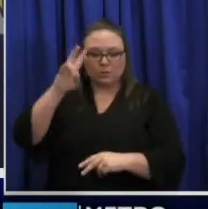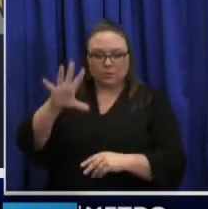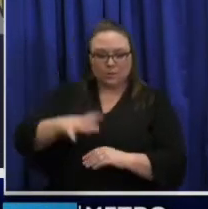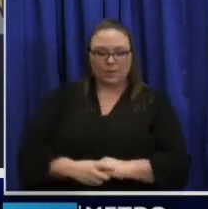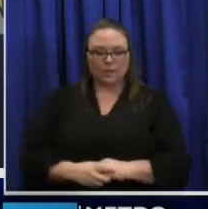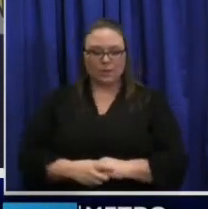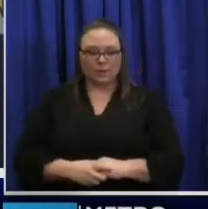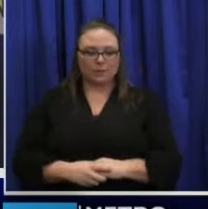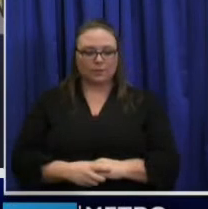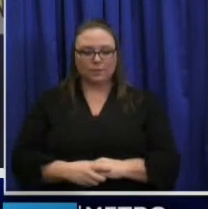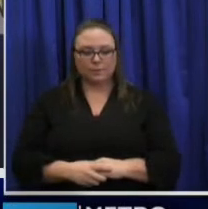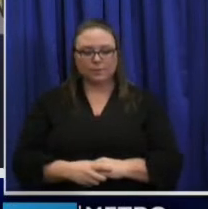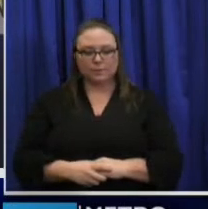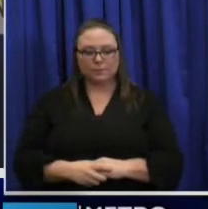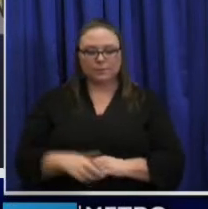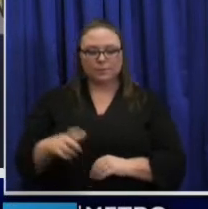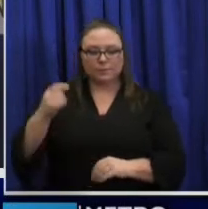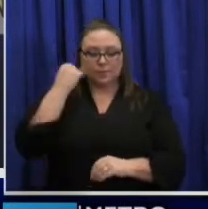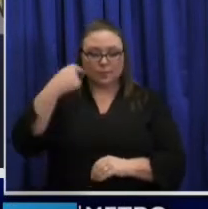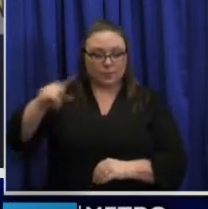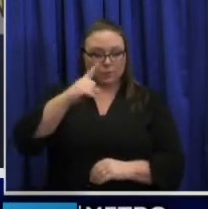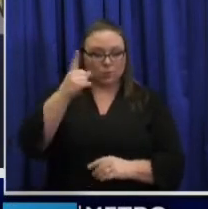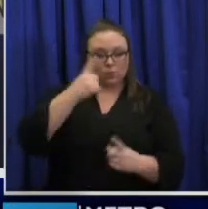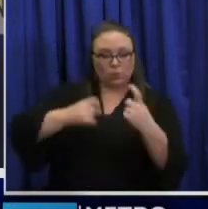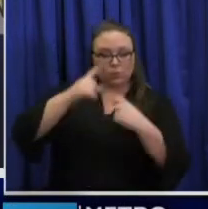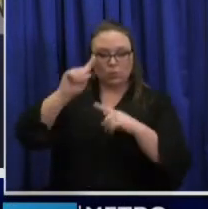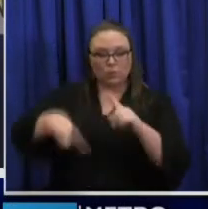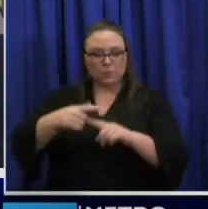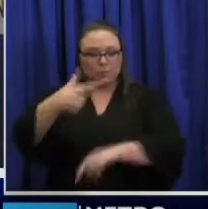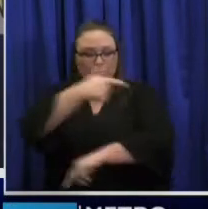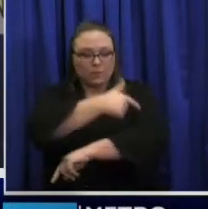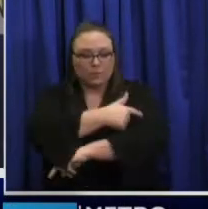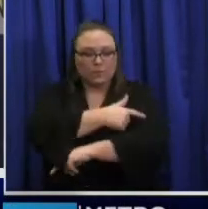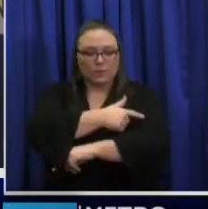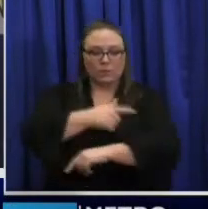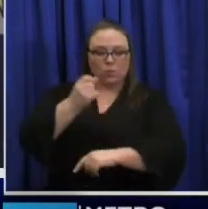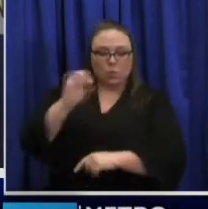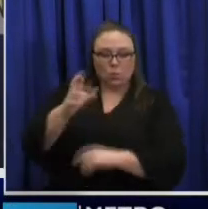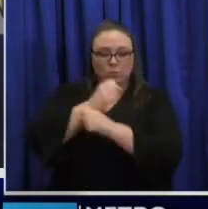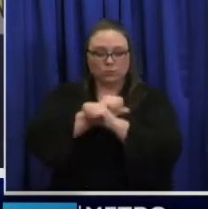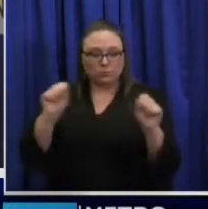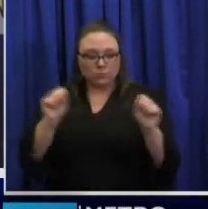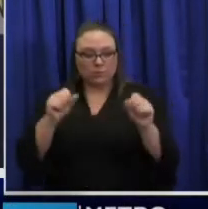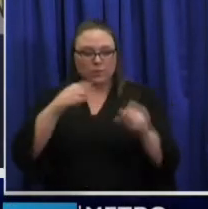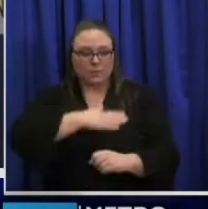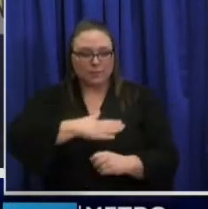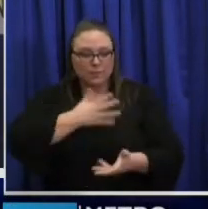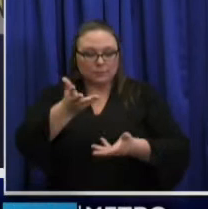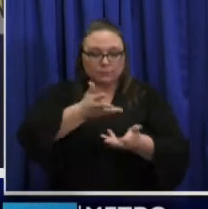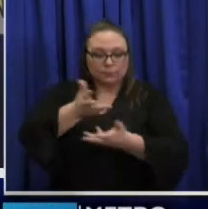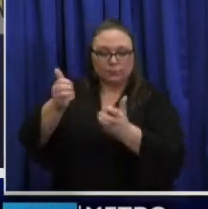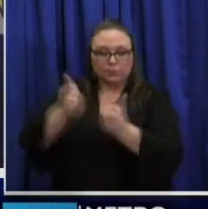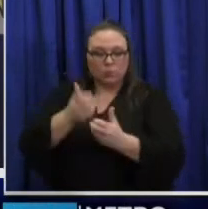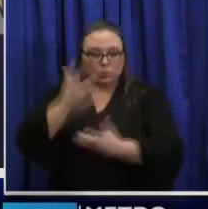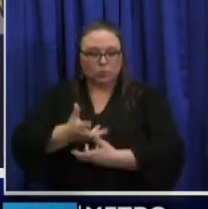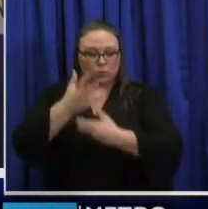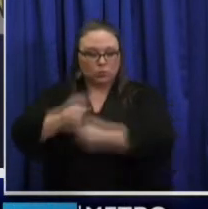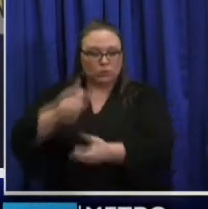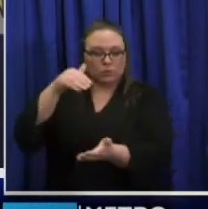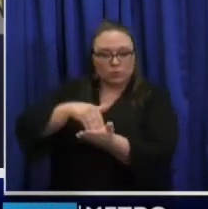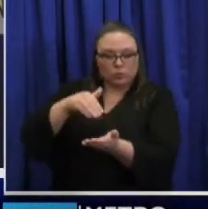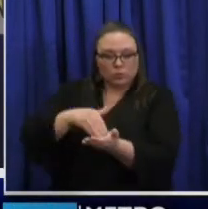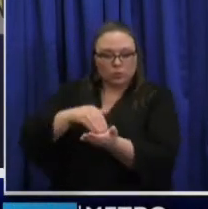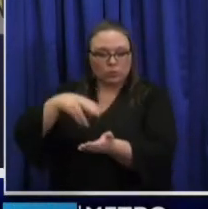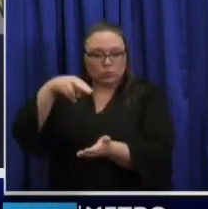elegibles incluyen trabajadores de atención médica de primera línea, socorristas, quienes trabajan en funerarias y personas